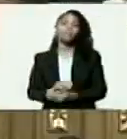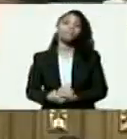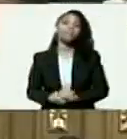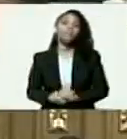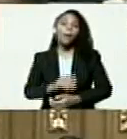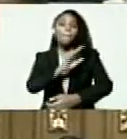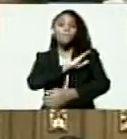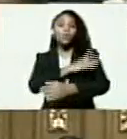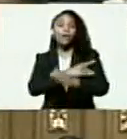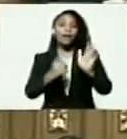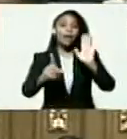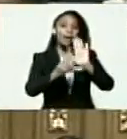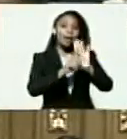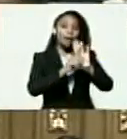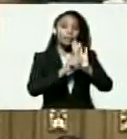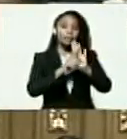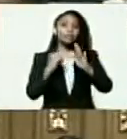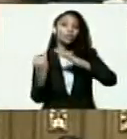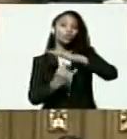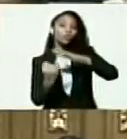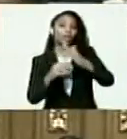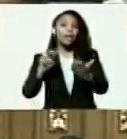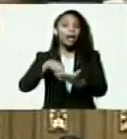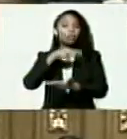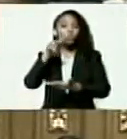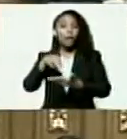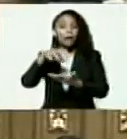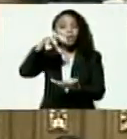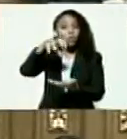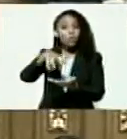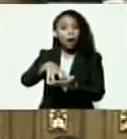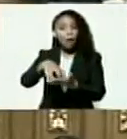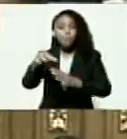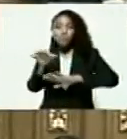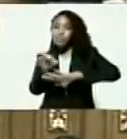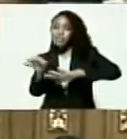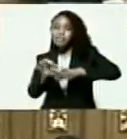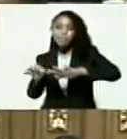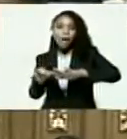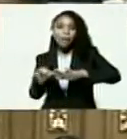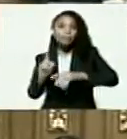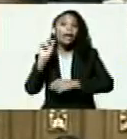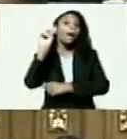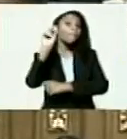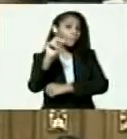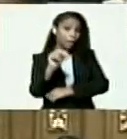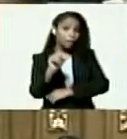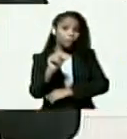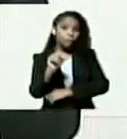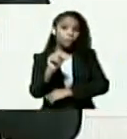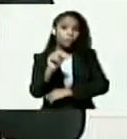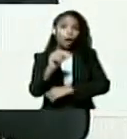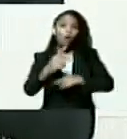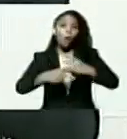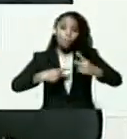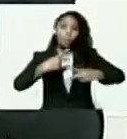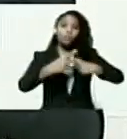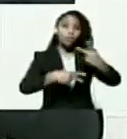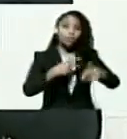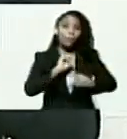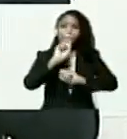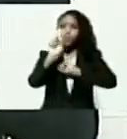poderes legislativos, en las instancias también nacional, regional, municipal, también los procesos de